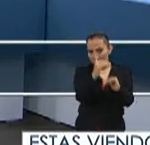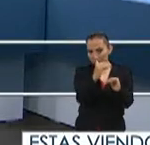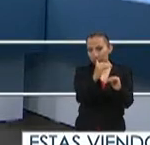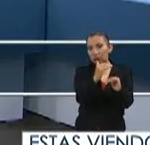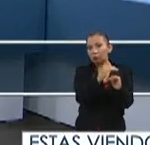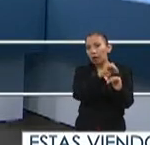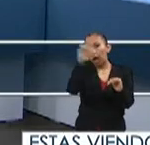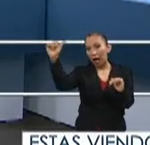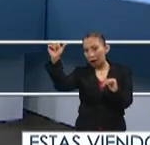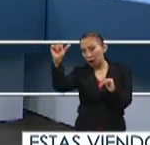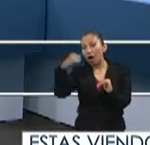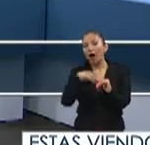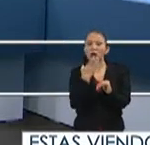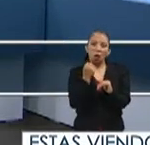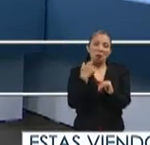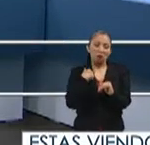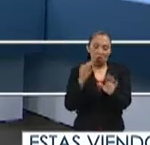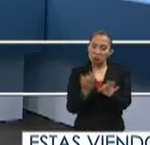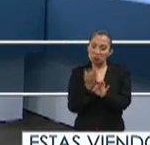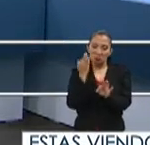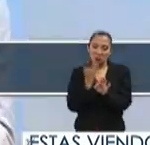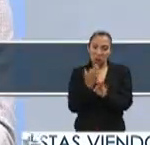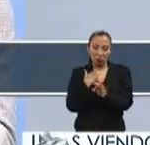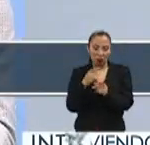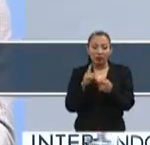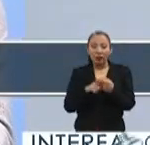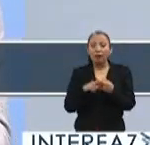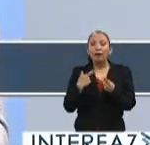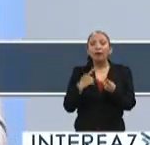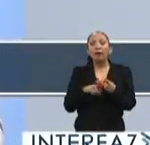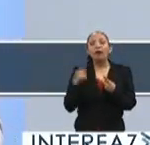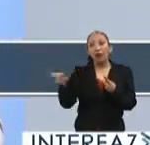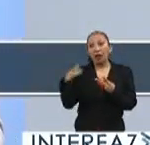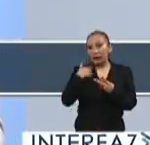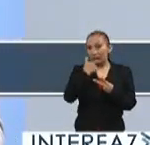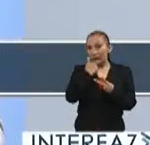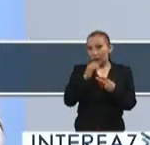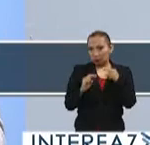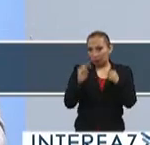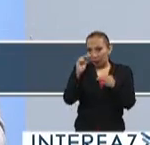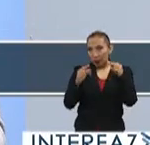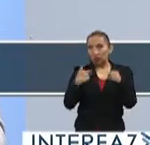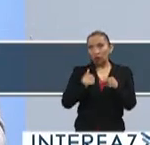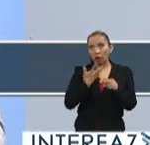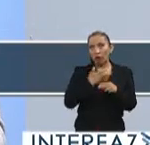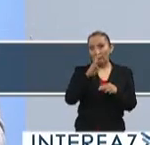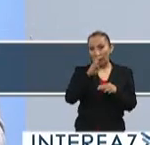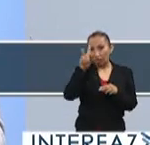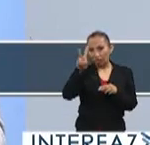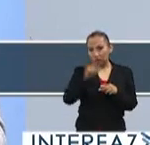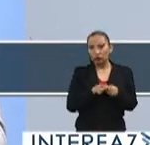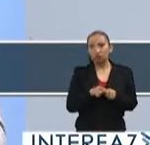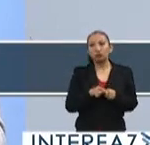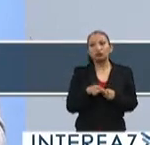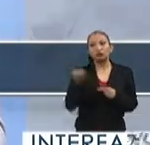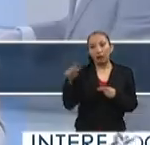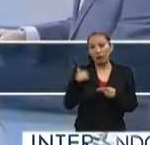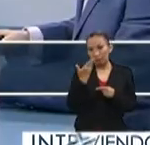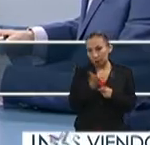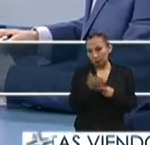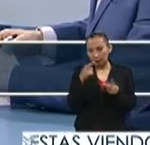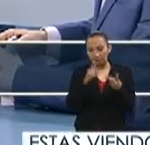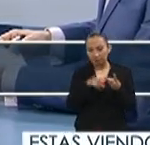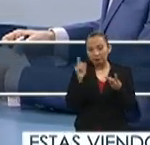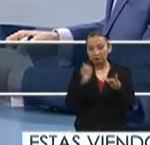básico, pero en realidad tenía 9, entonces complican ese requisito. Te piden un nivel de inglés, en este caso yo tenía un B2, que era lo que te